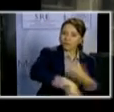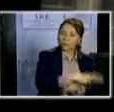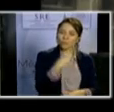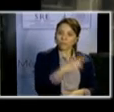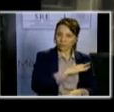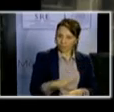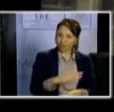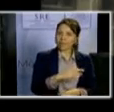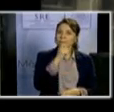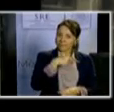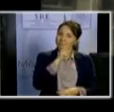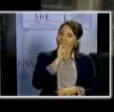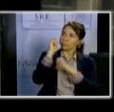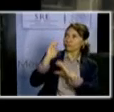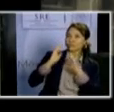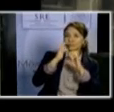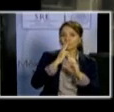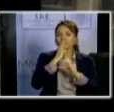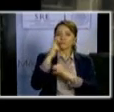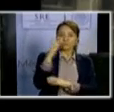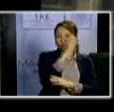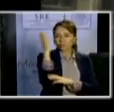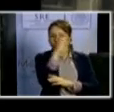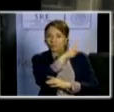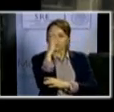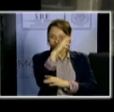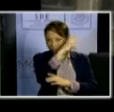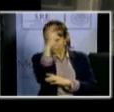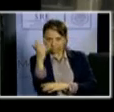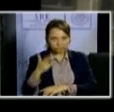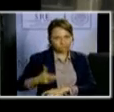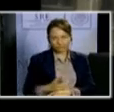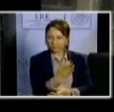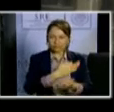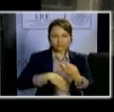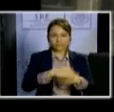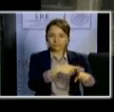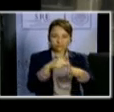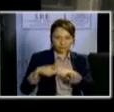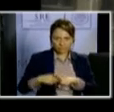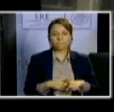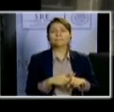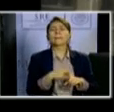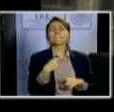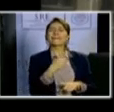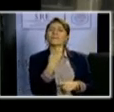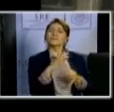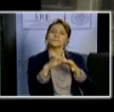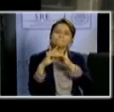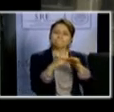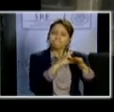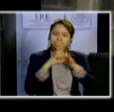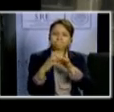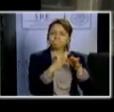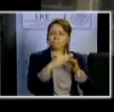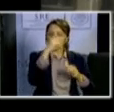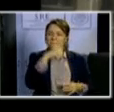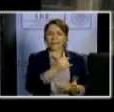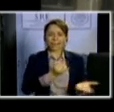la aprobación del Foro Político de Alto Nivel, que generará mecanismos para la toma de decisiones sobre los bienes públicos